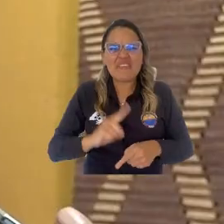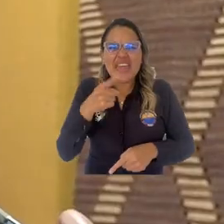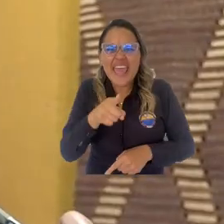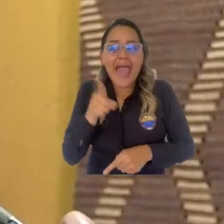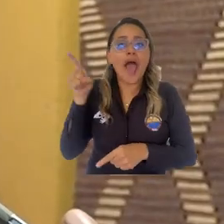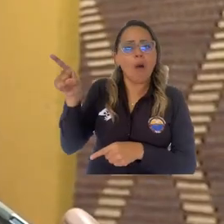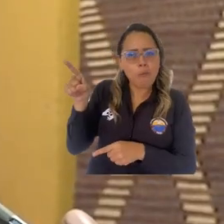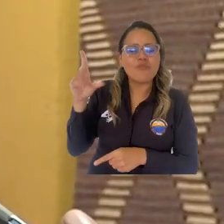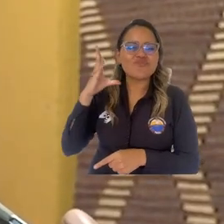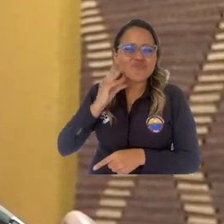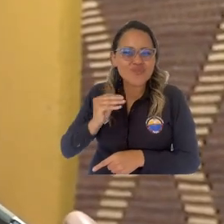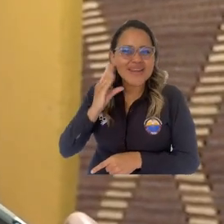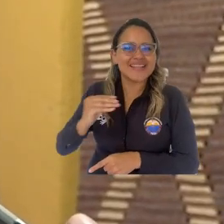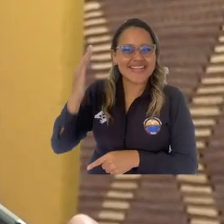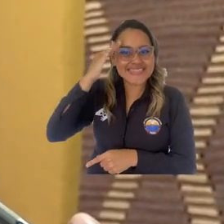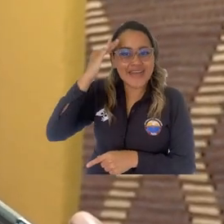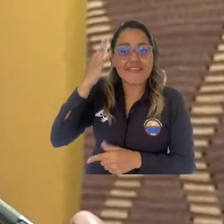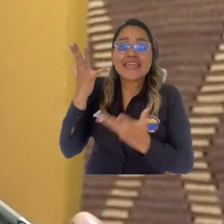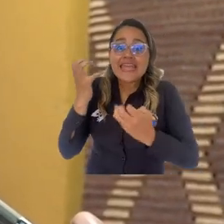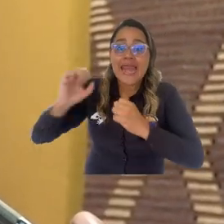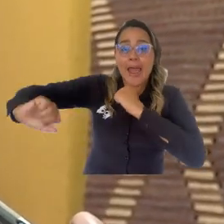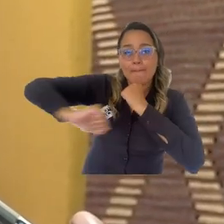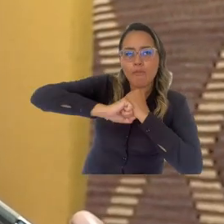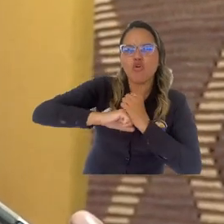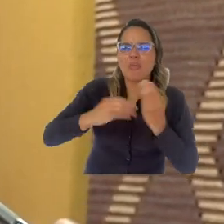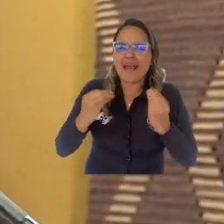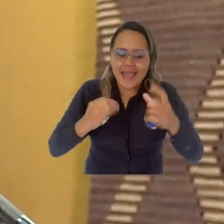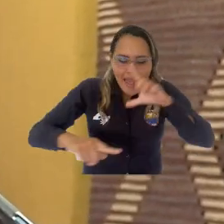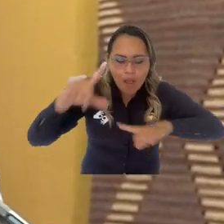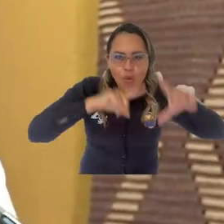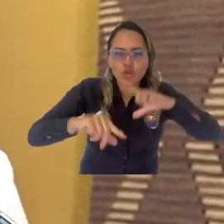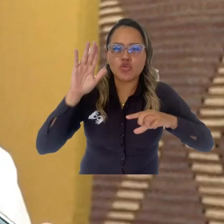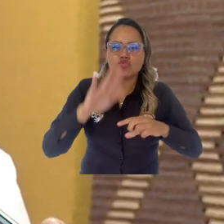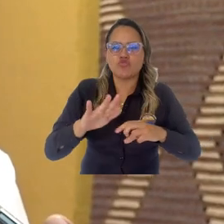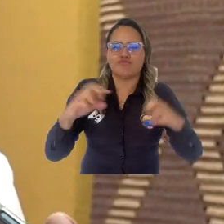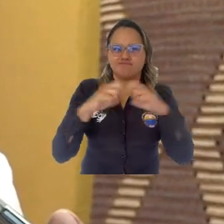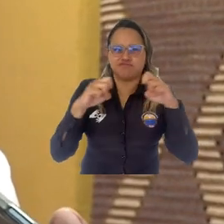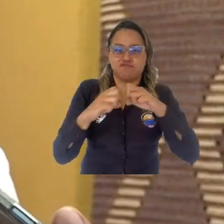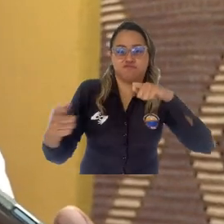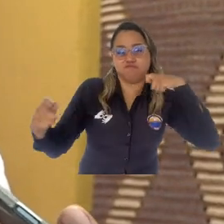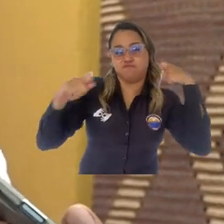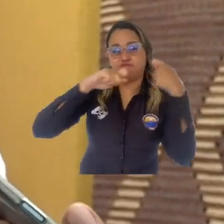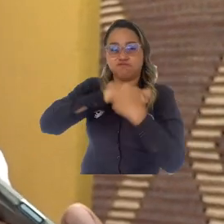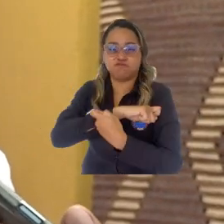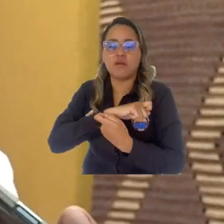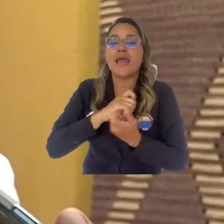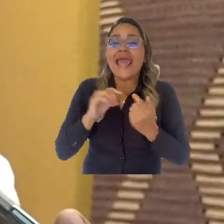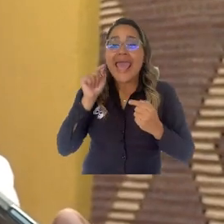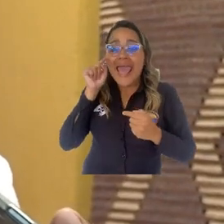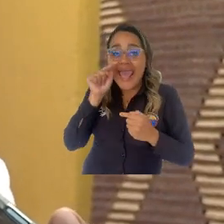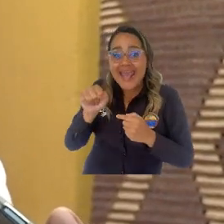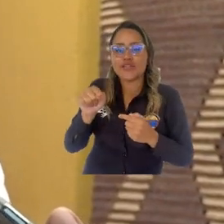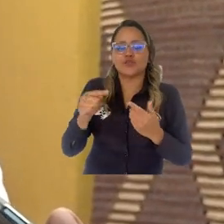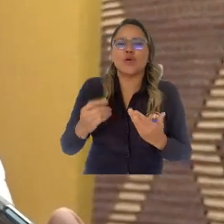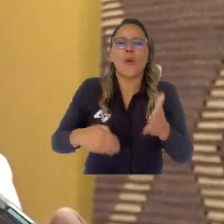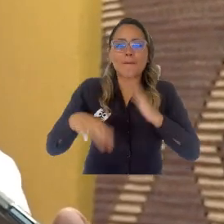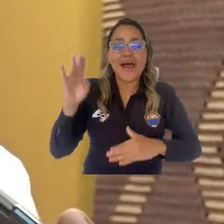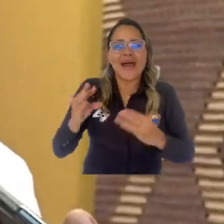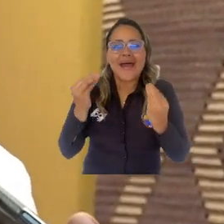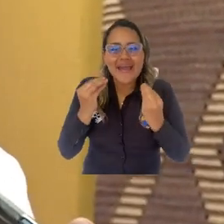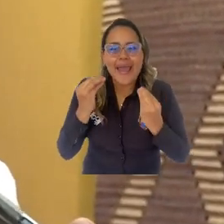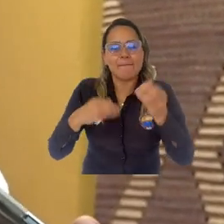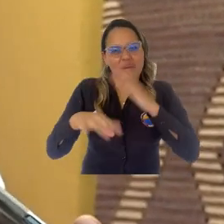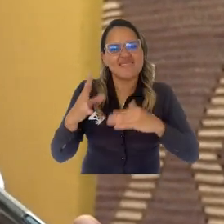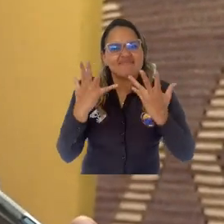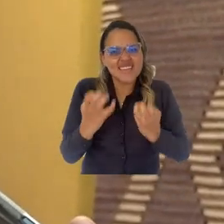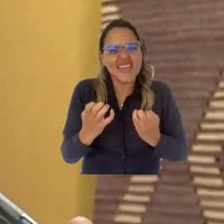eso. Queremos montar con el apoyo de ellos un laboratorio de energías renovables para tener una oferta técnica en energías renovables, precisamente para